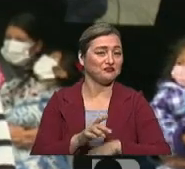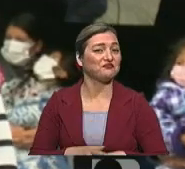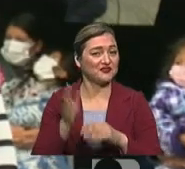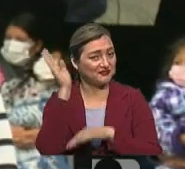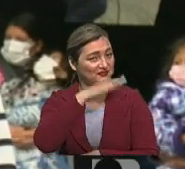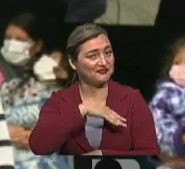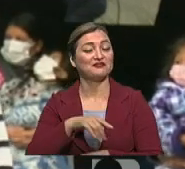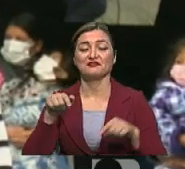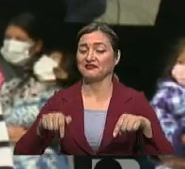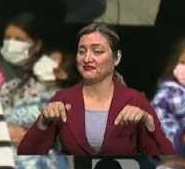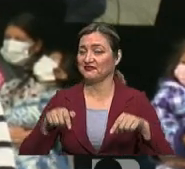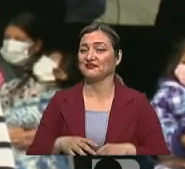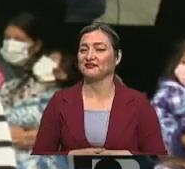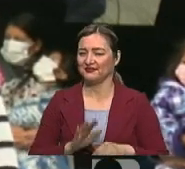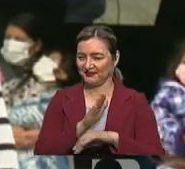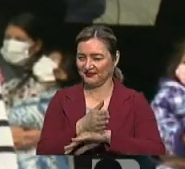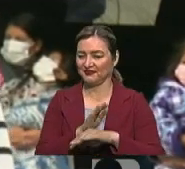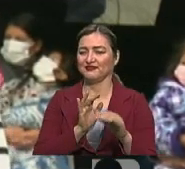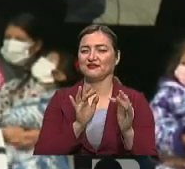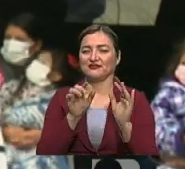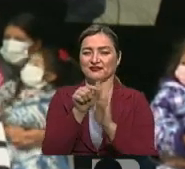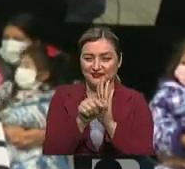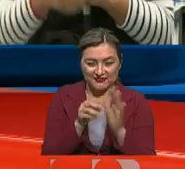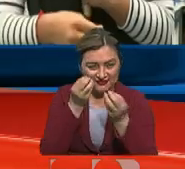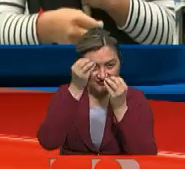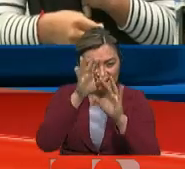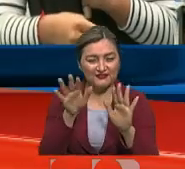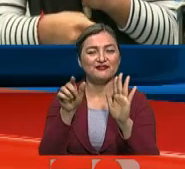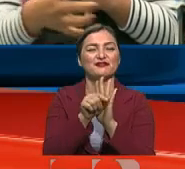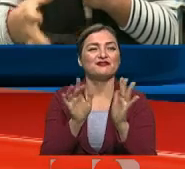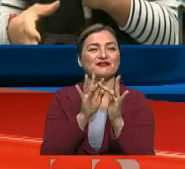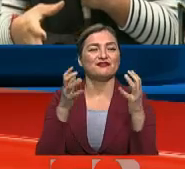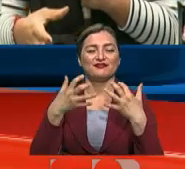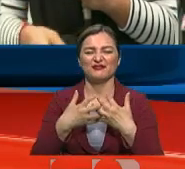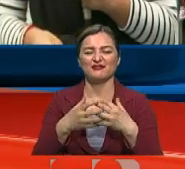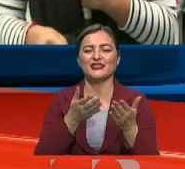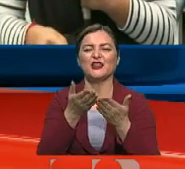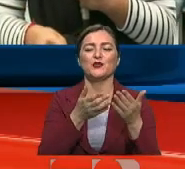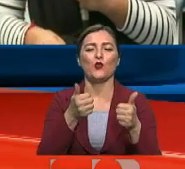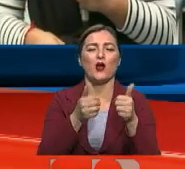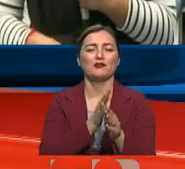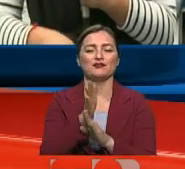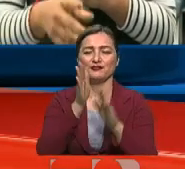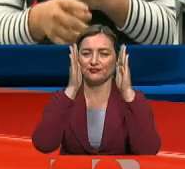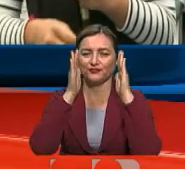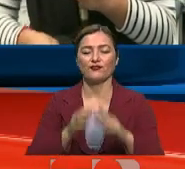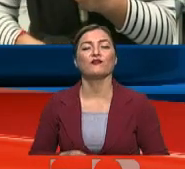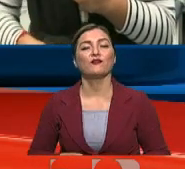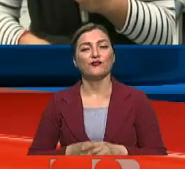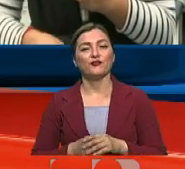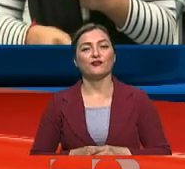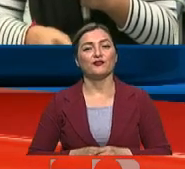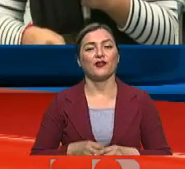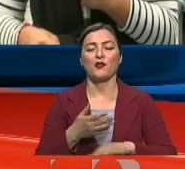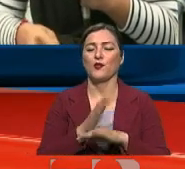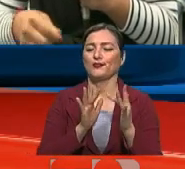durante este día. Así que en un ratito más nosotros les estaremos contando qué servicios y qué especialidades estarán atendiendo en este lugar. En un